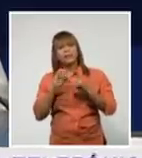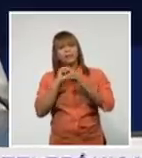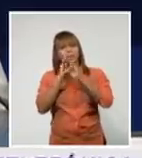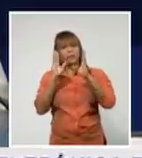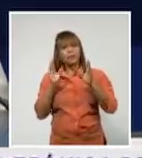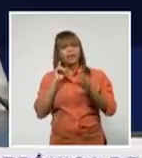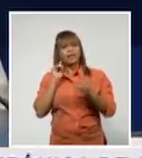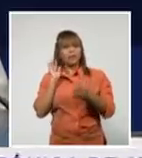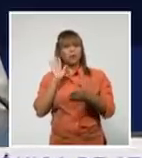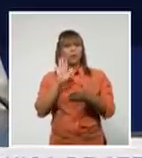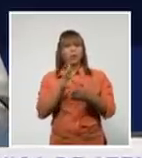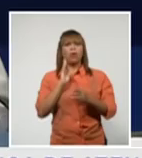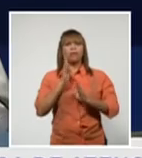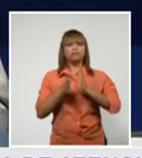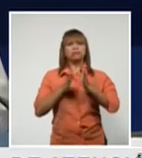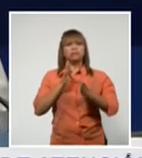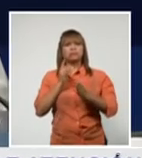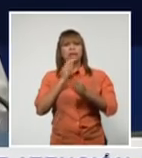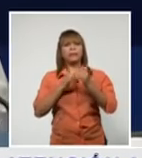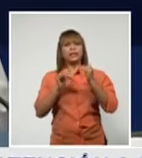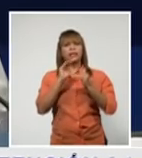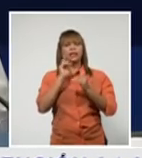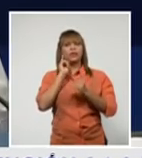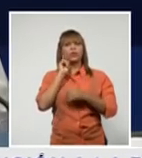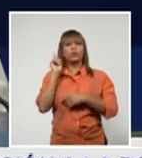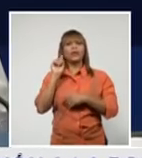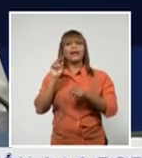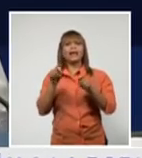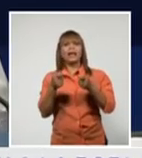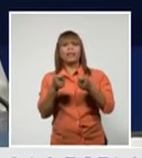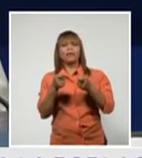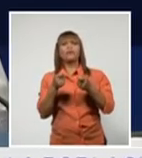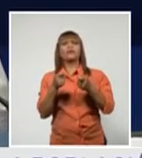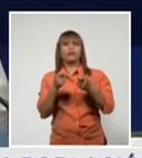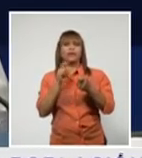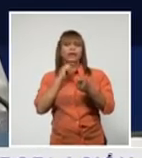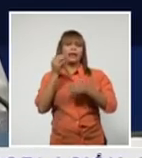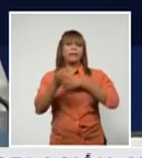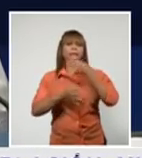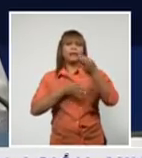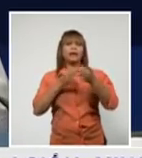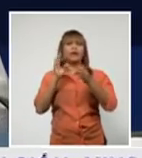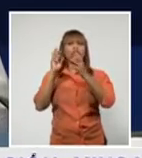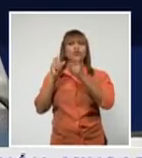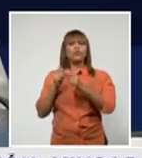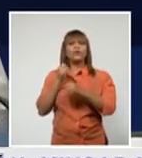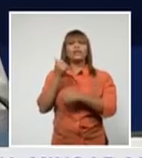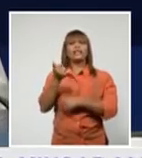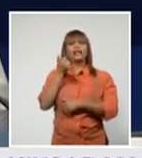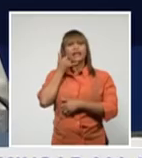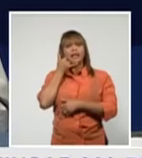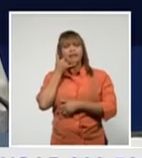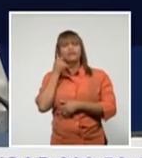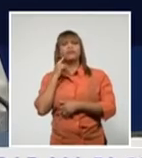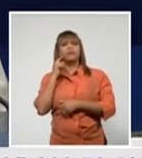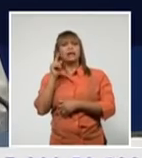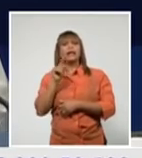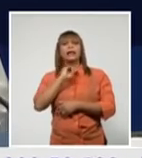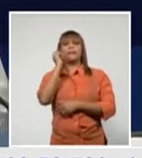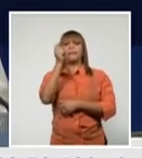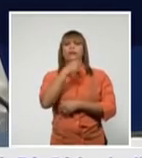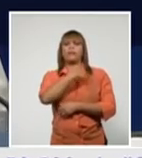hacia el ministerio, pues oía por la radio que daban incluso un número de teléfono donde la población dieran